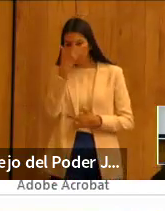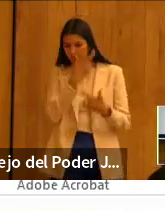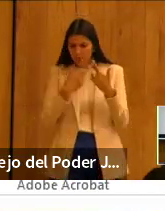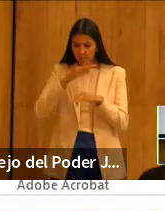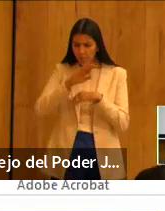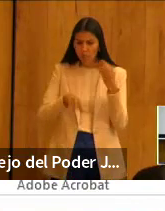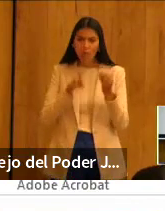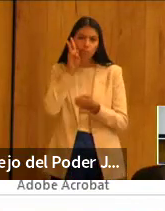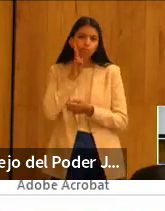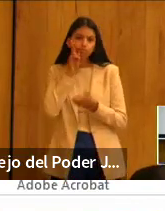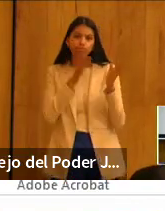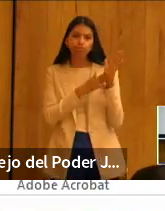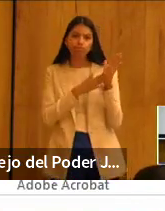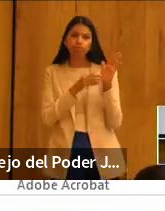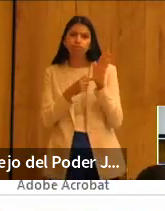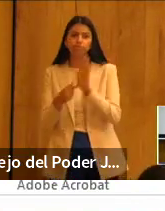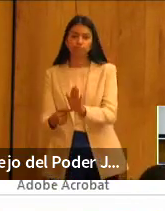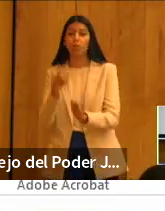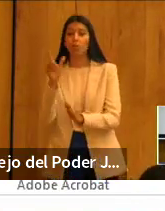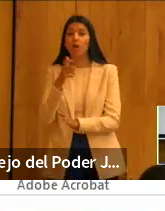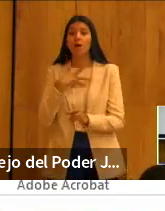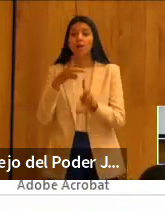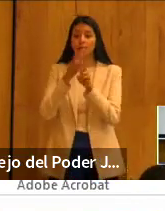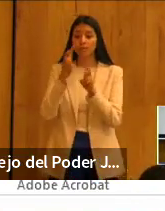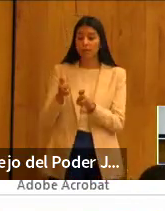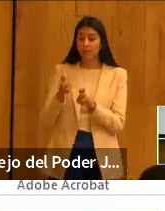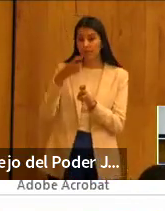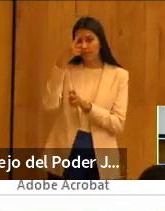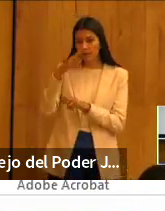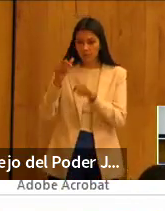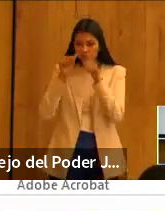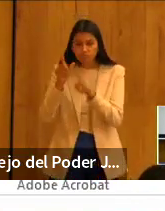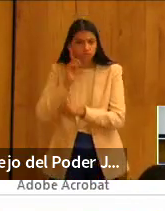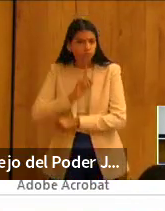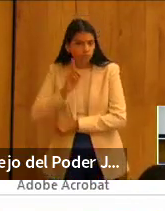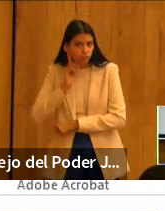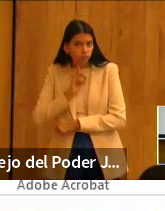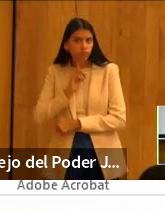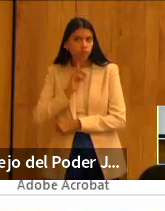que cuando hay un tema de perspectiva de género, el juzgador ve con lupa de manera